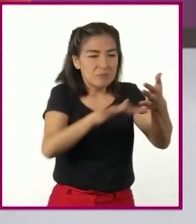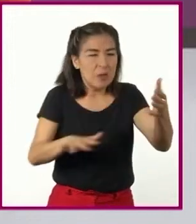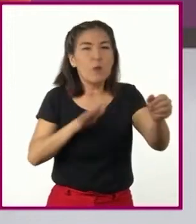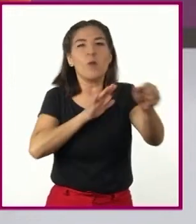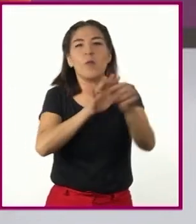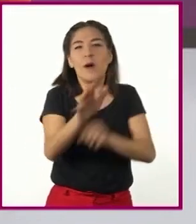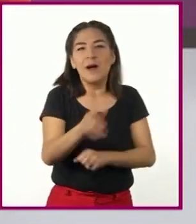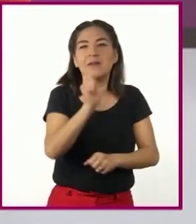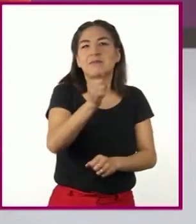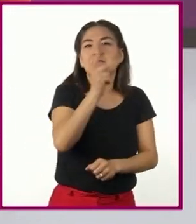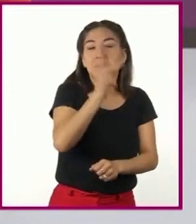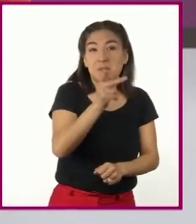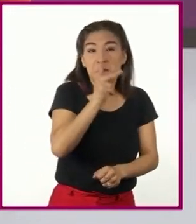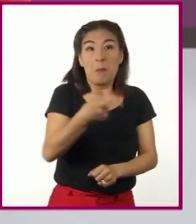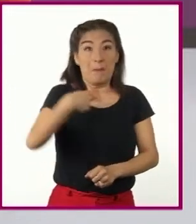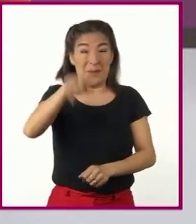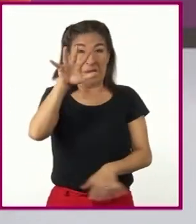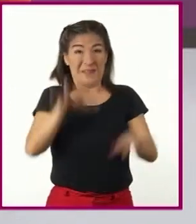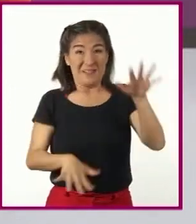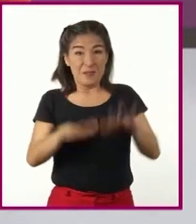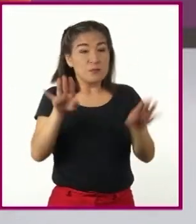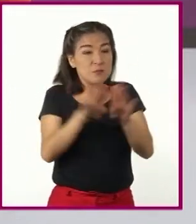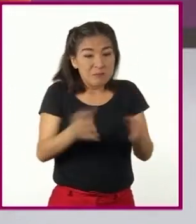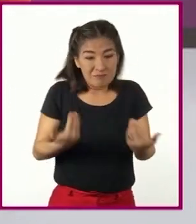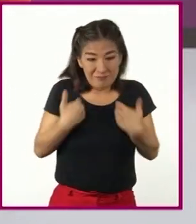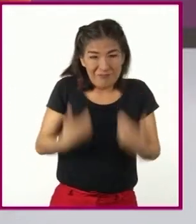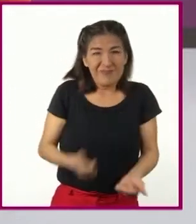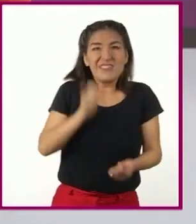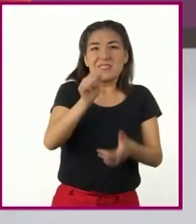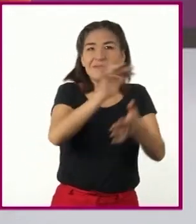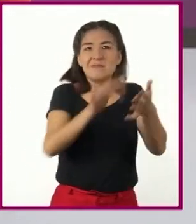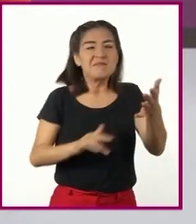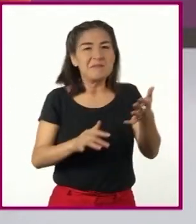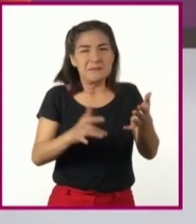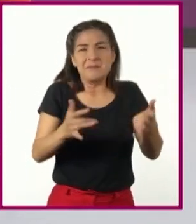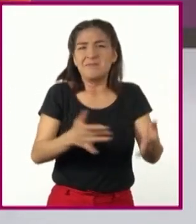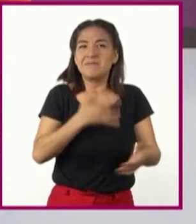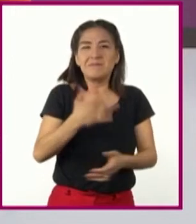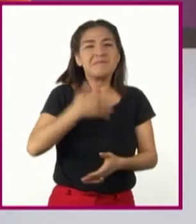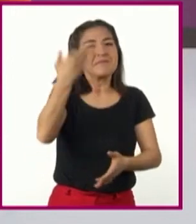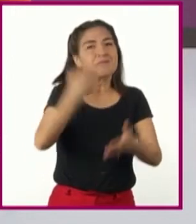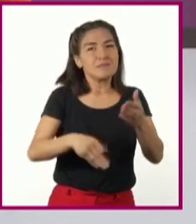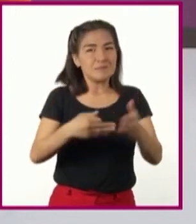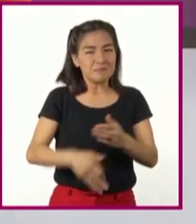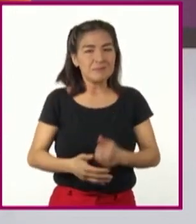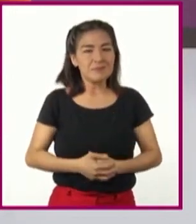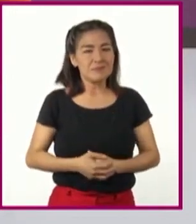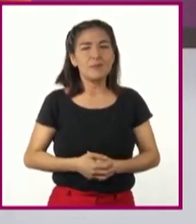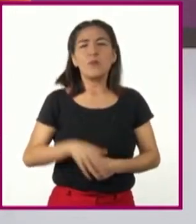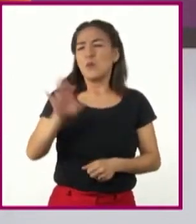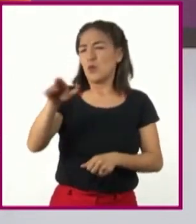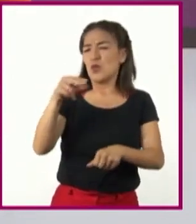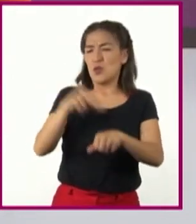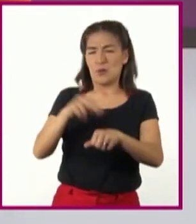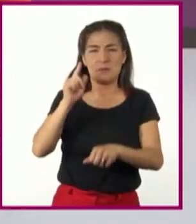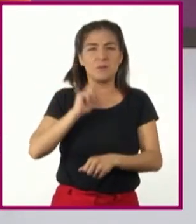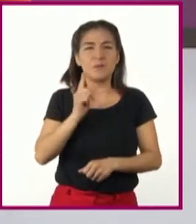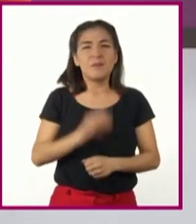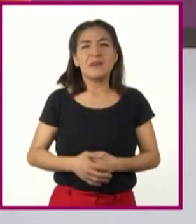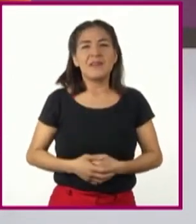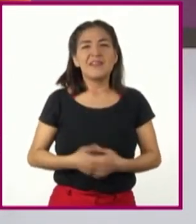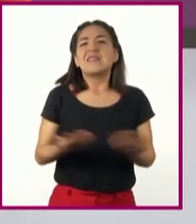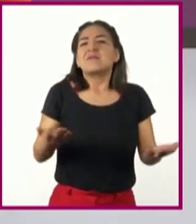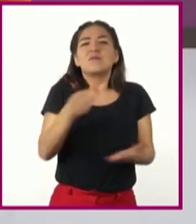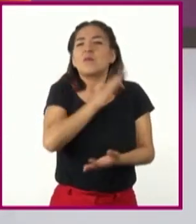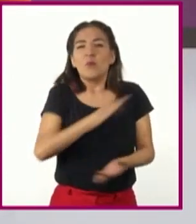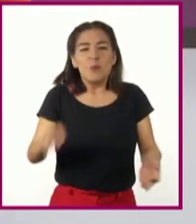definiciones, pero muchas veces el proceso de comprensión es incipiente. Doctora, ¿qué podemos hacer para lograr